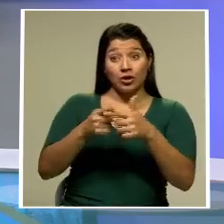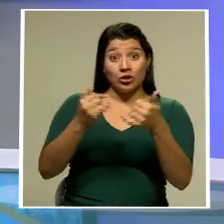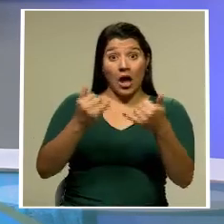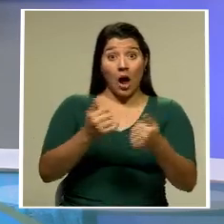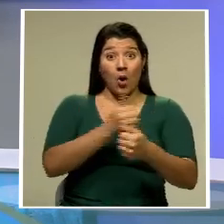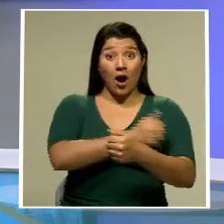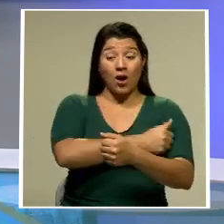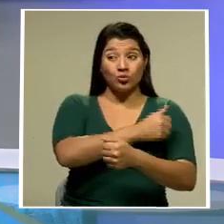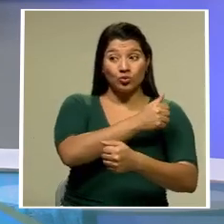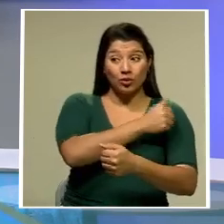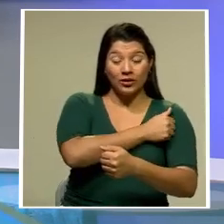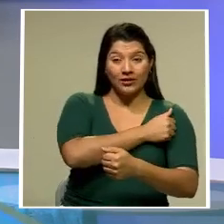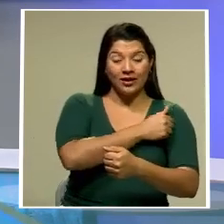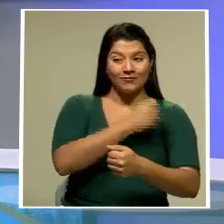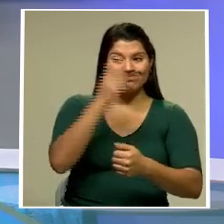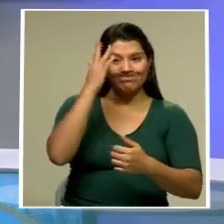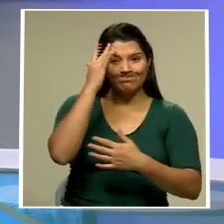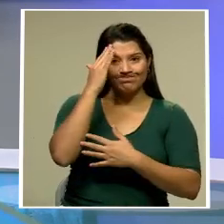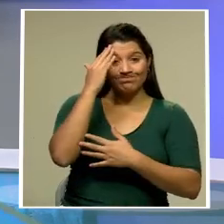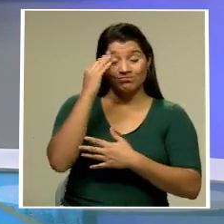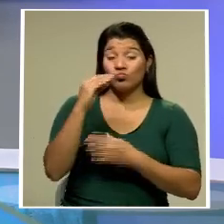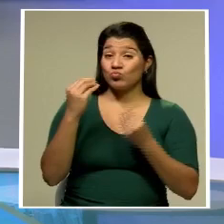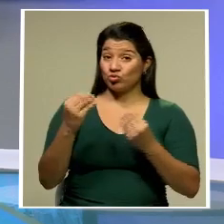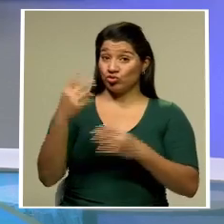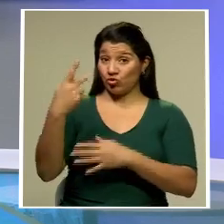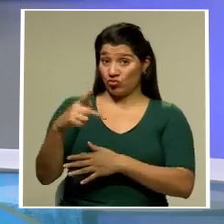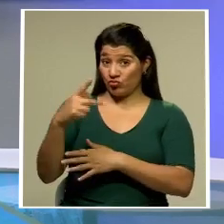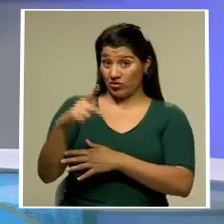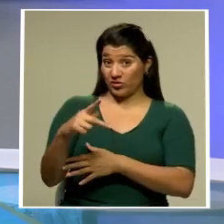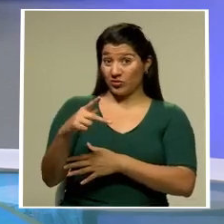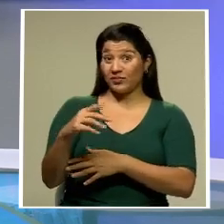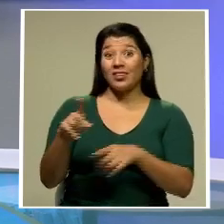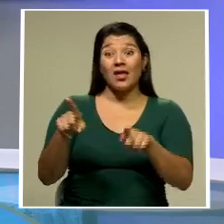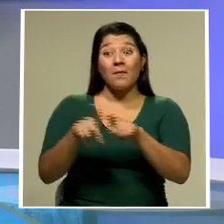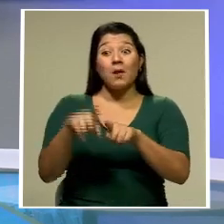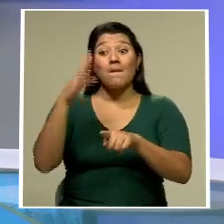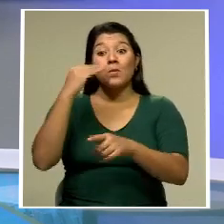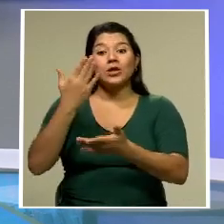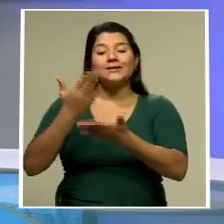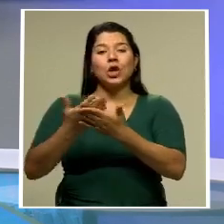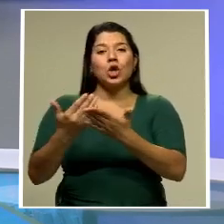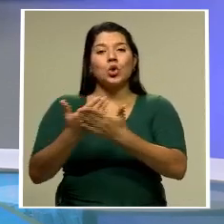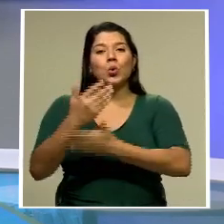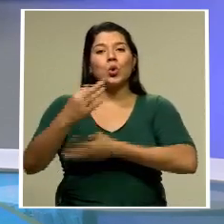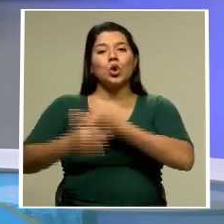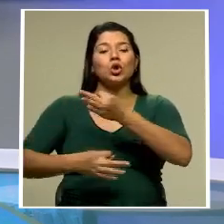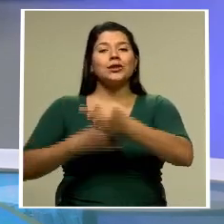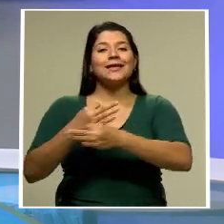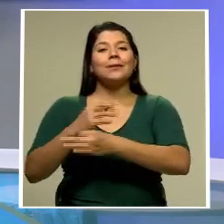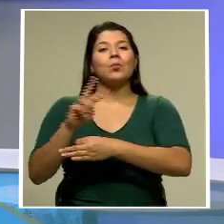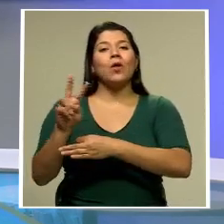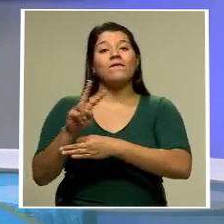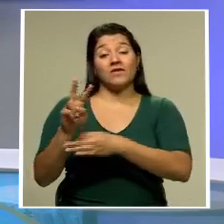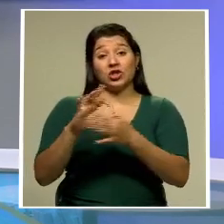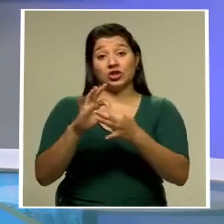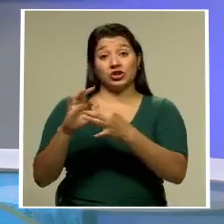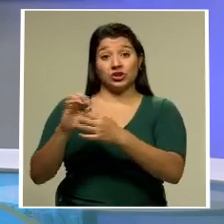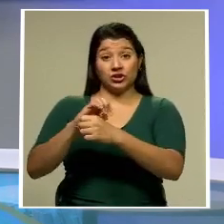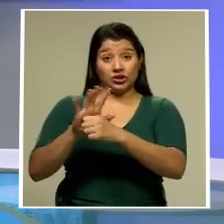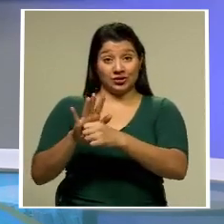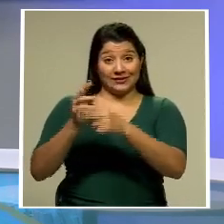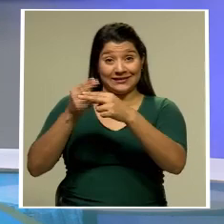El riesgo es mayor, además, con la variante Delta del coronavirus, que es mucho más contagiosa.